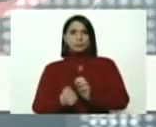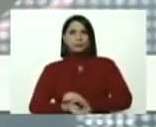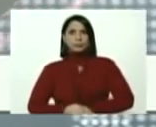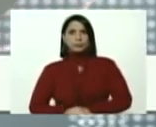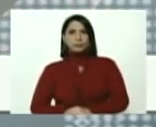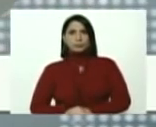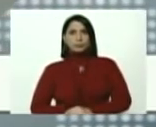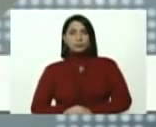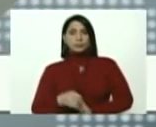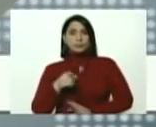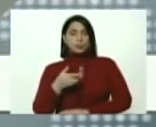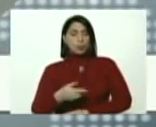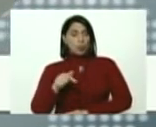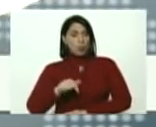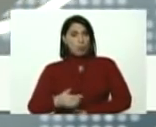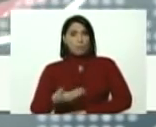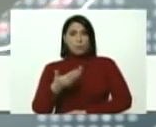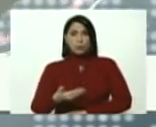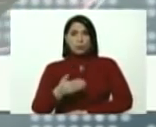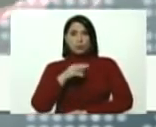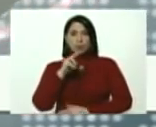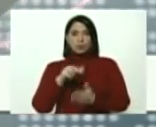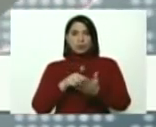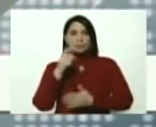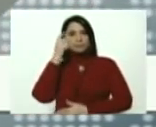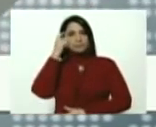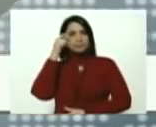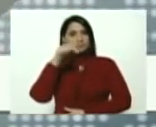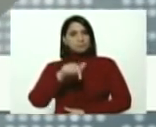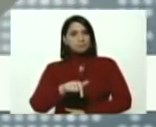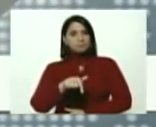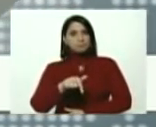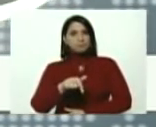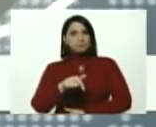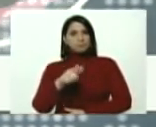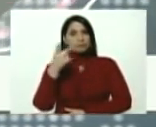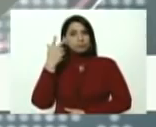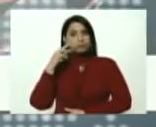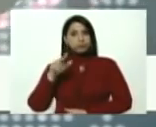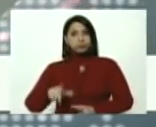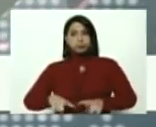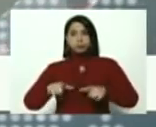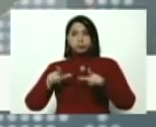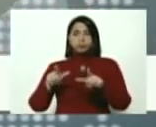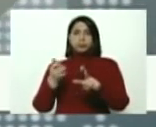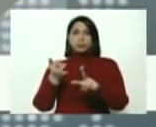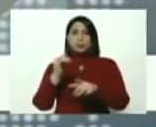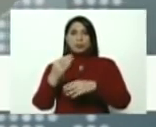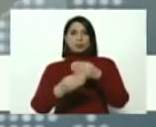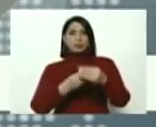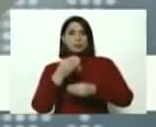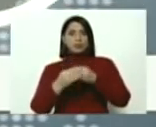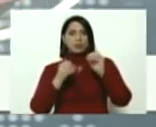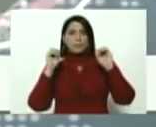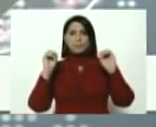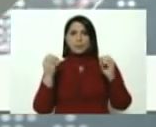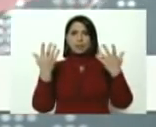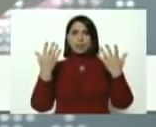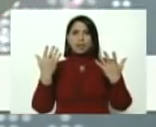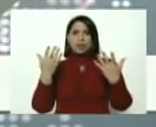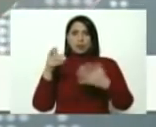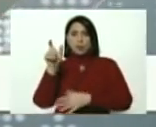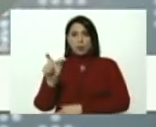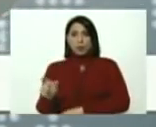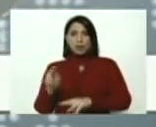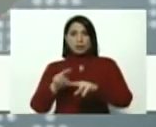motivo de júbilo nacional que el día de hoy, por la certificación que se hiciera del milagro en la persona de la